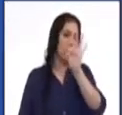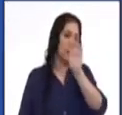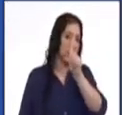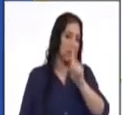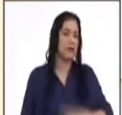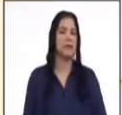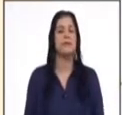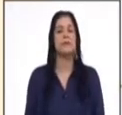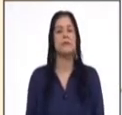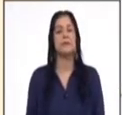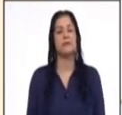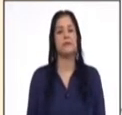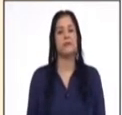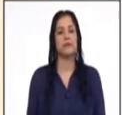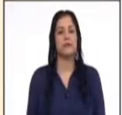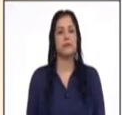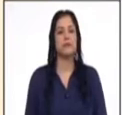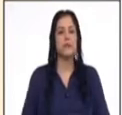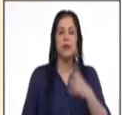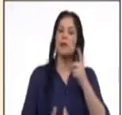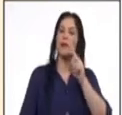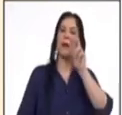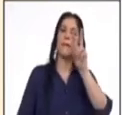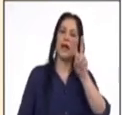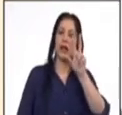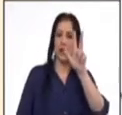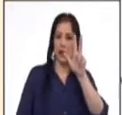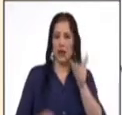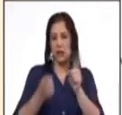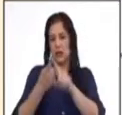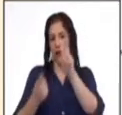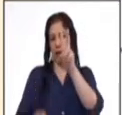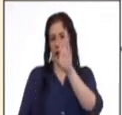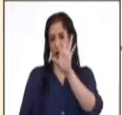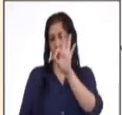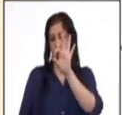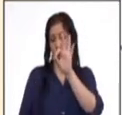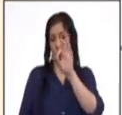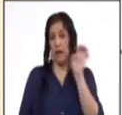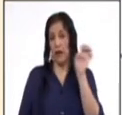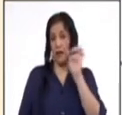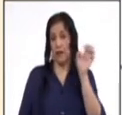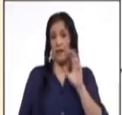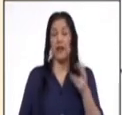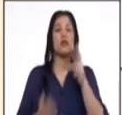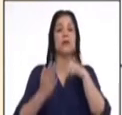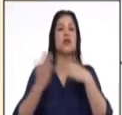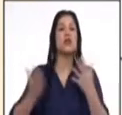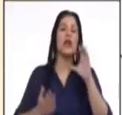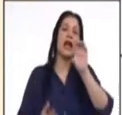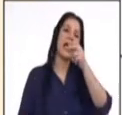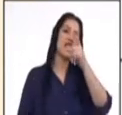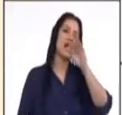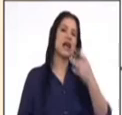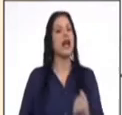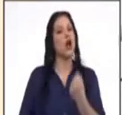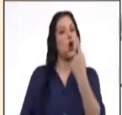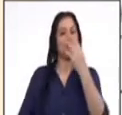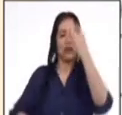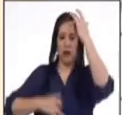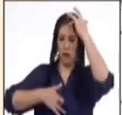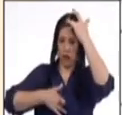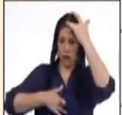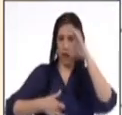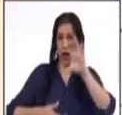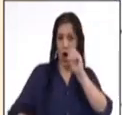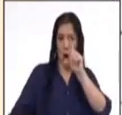1991. Entre el 23 y el 29 de enero se registran en Chancay 11